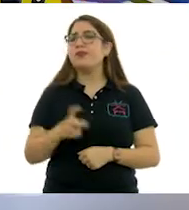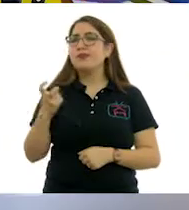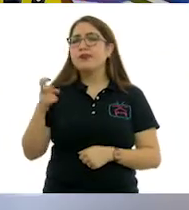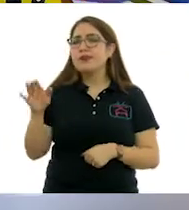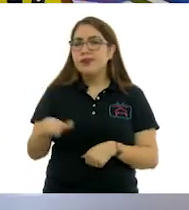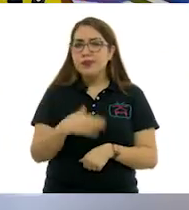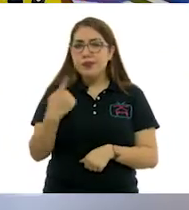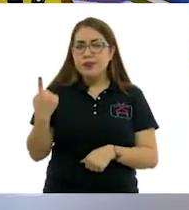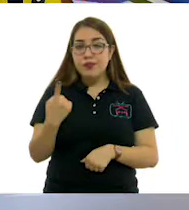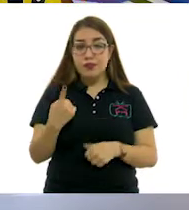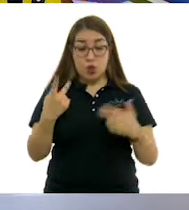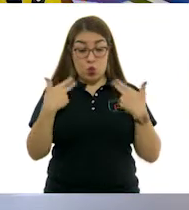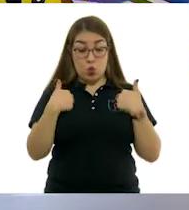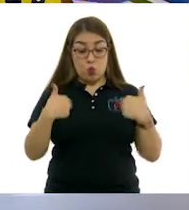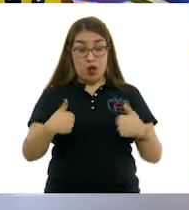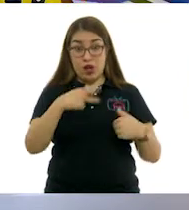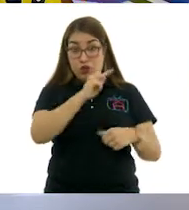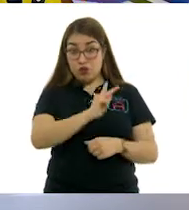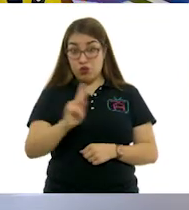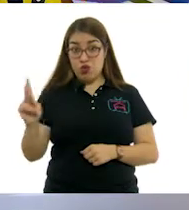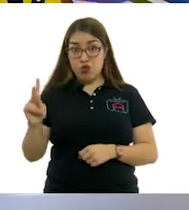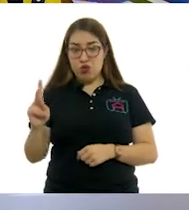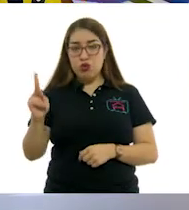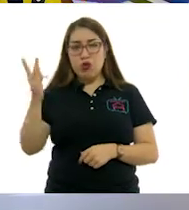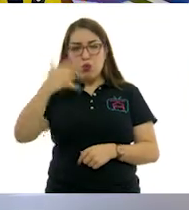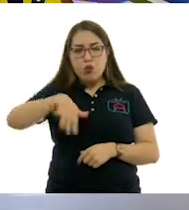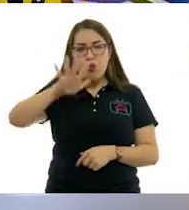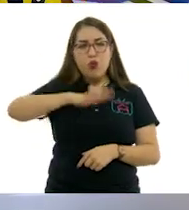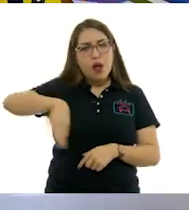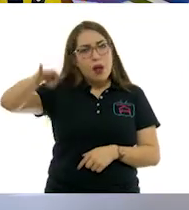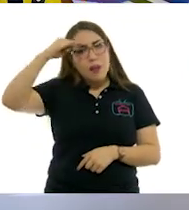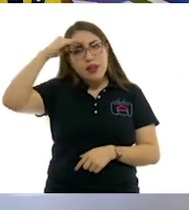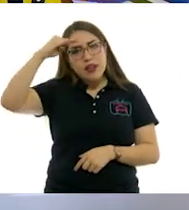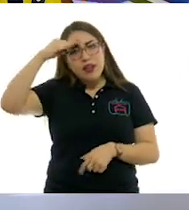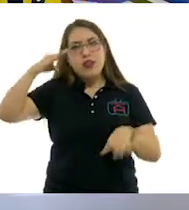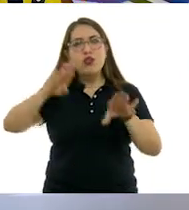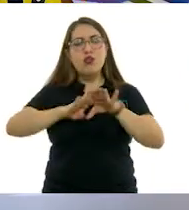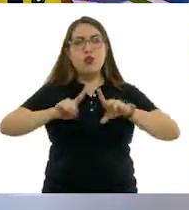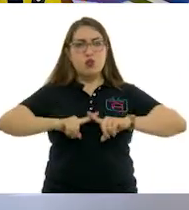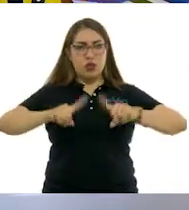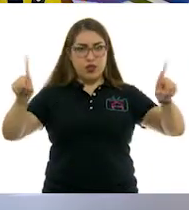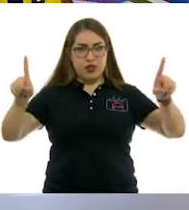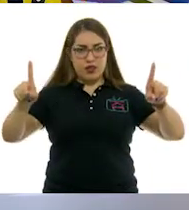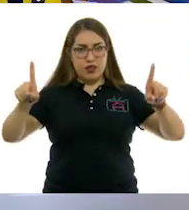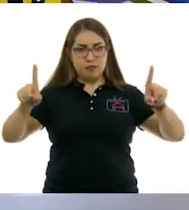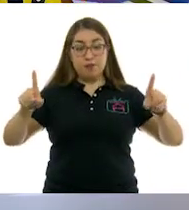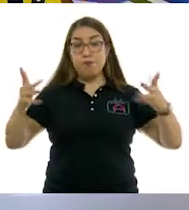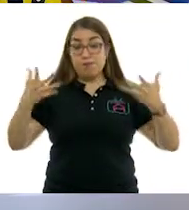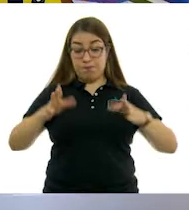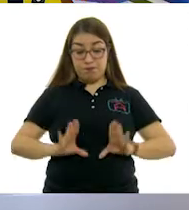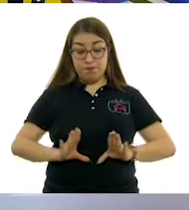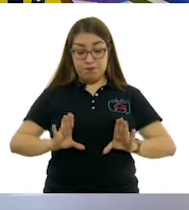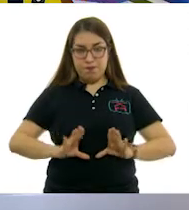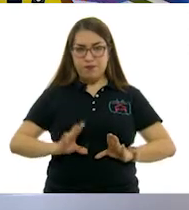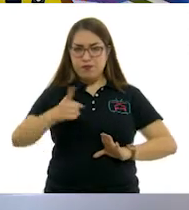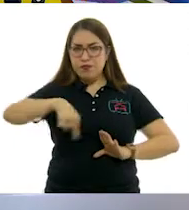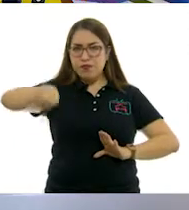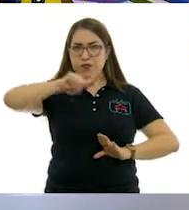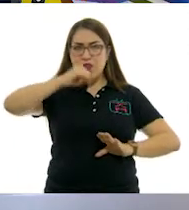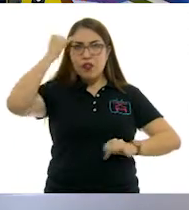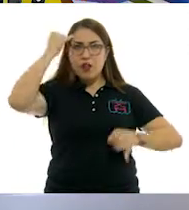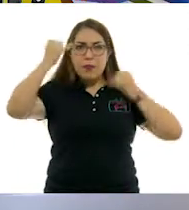el ser humano tiene la necesidad de encontrar otras formas de hacer las cosas. Nuestra capacidad creativa nos permite imaginar